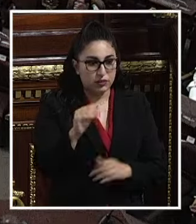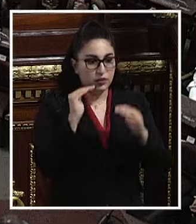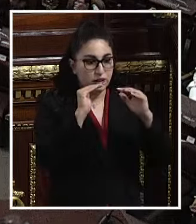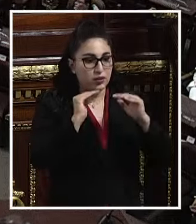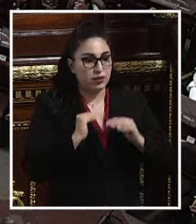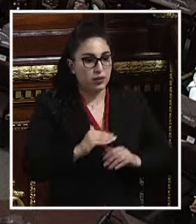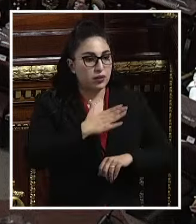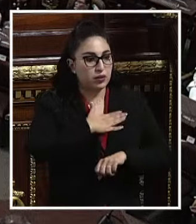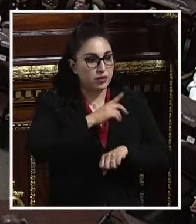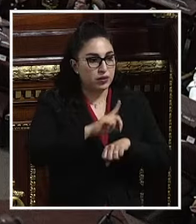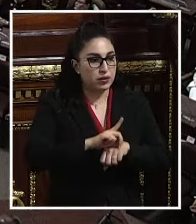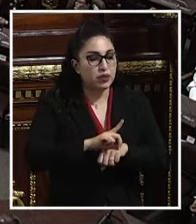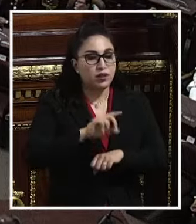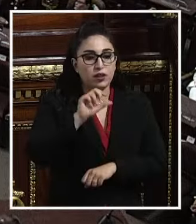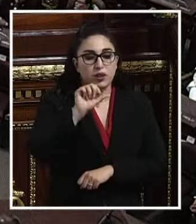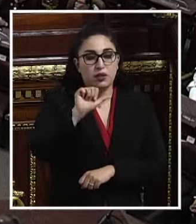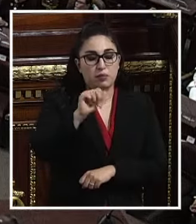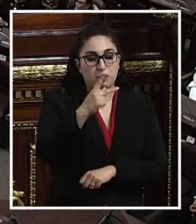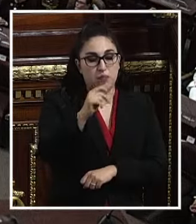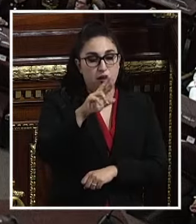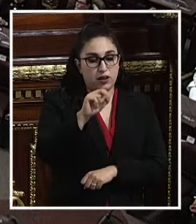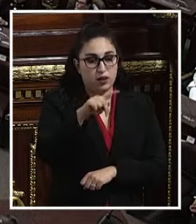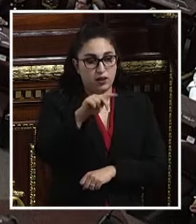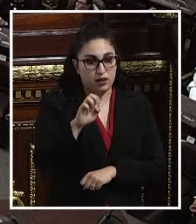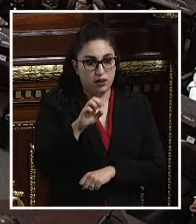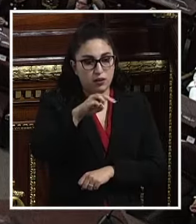Muy buenos días, Talayero Pariente Manuel.